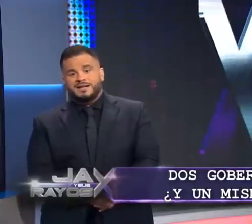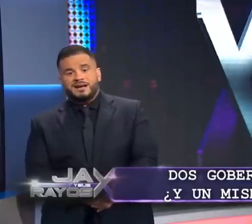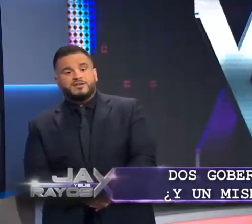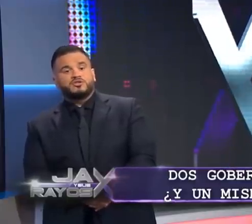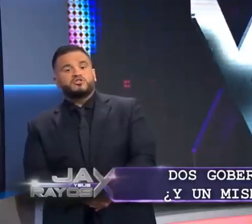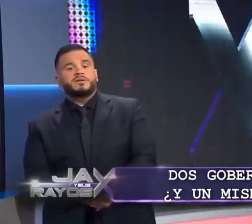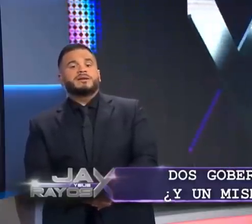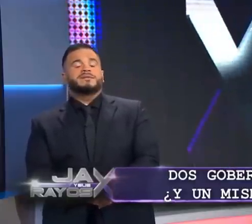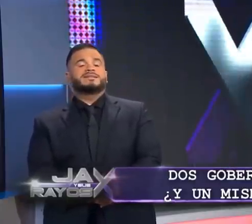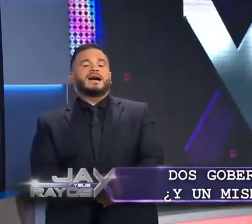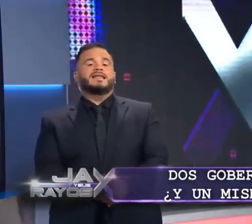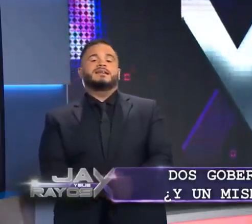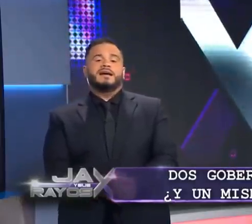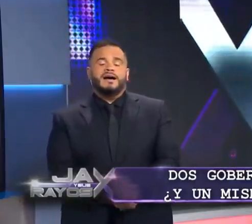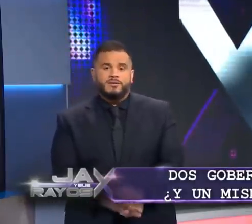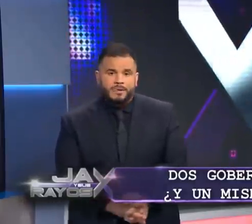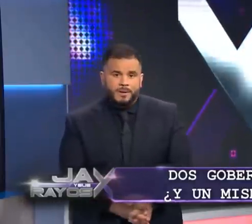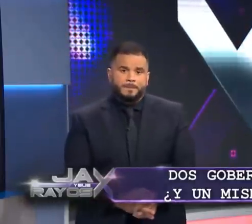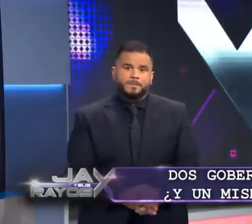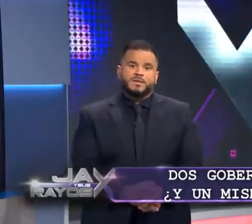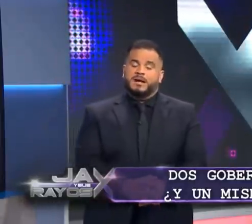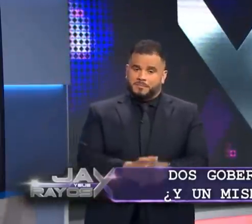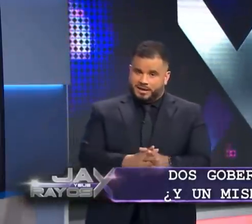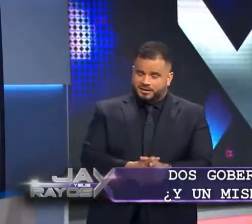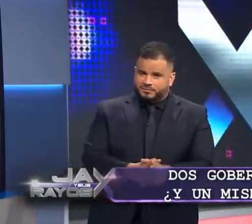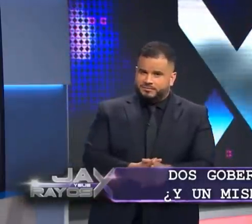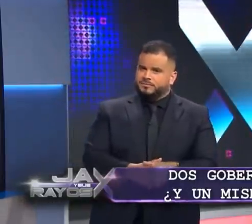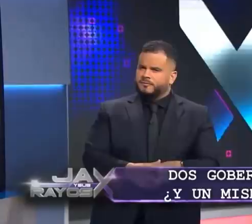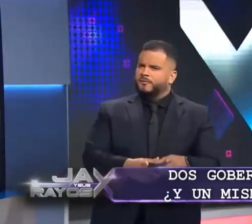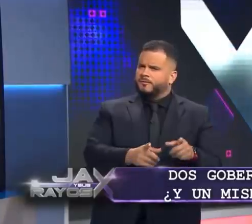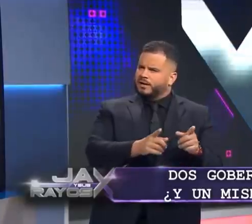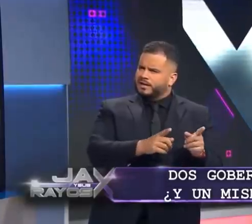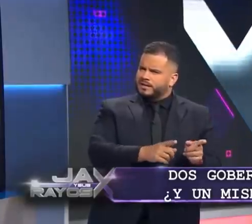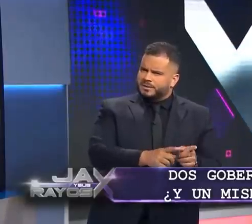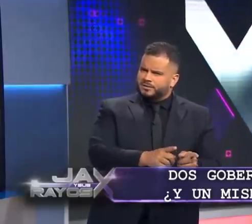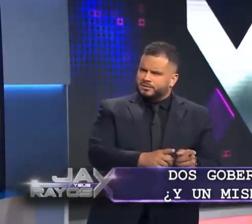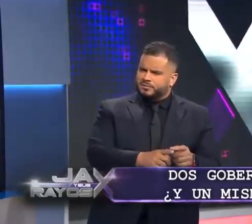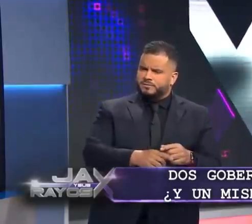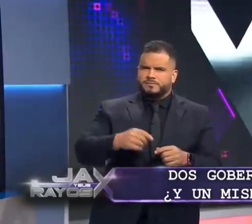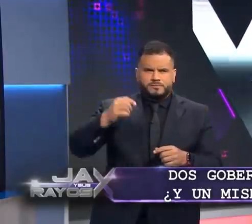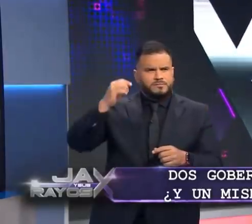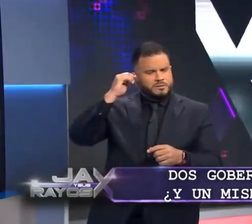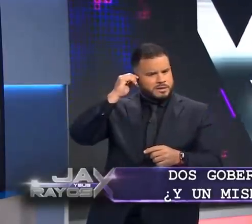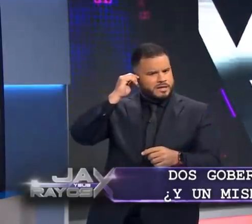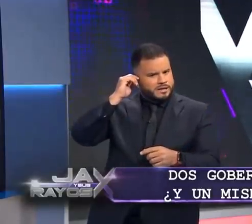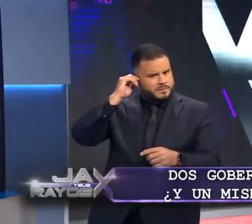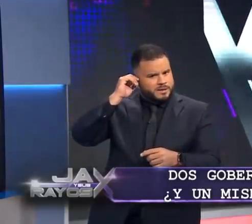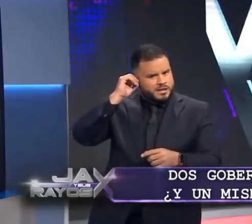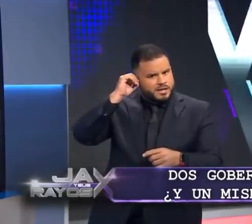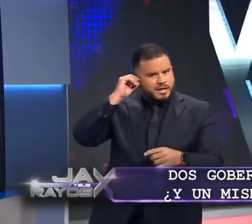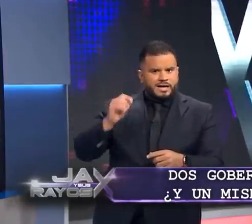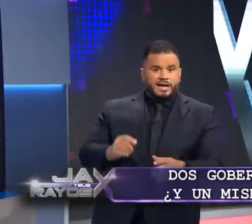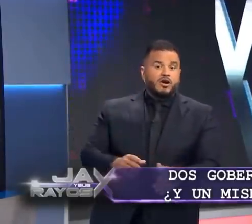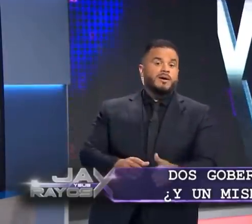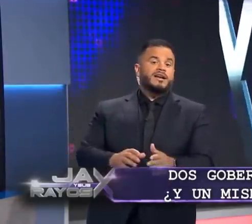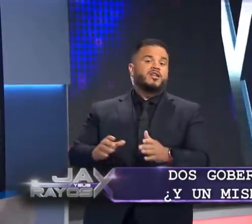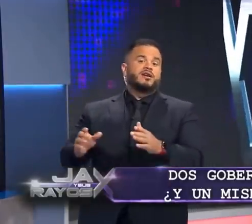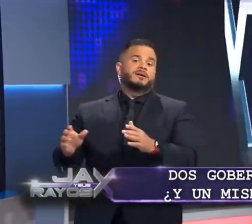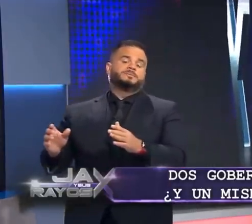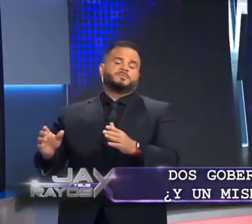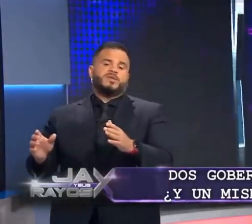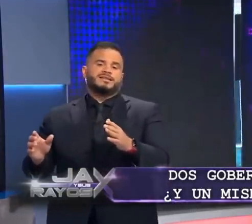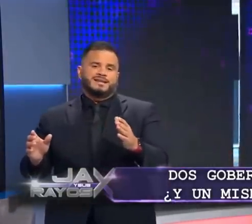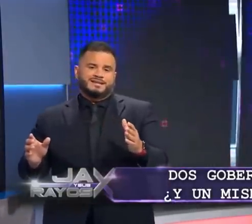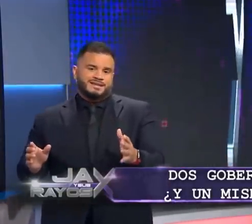semana pasada realizó su primer mensaje de Estado, también fuera del Capitolio, igual que Ricky. A la